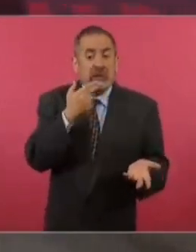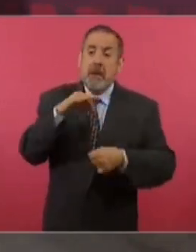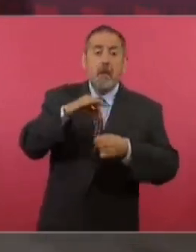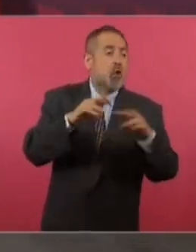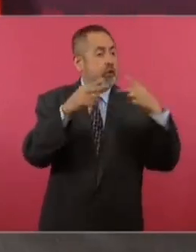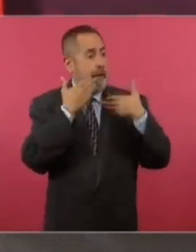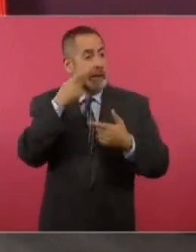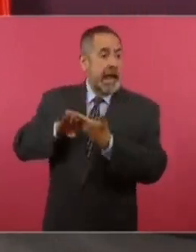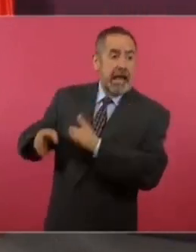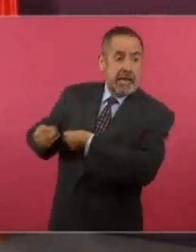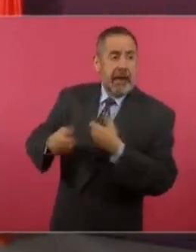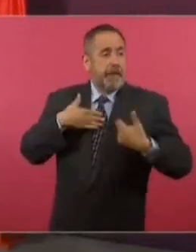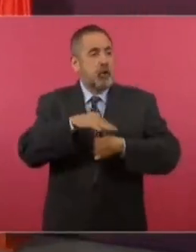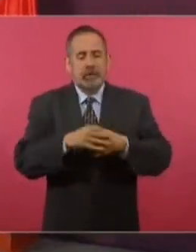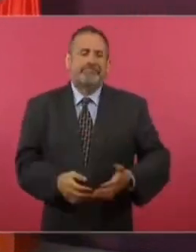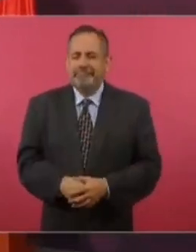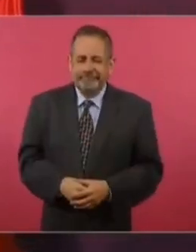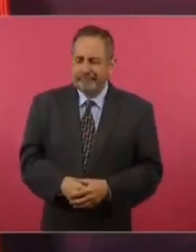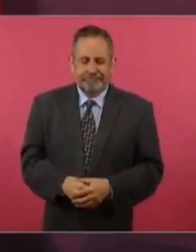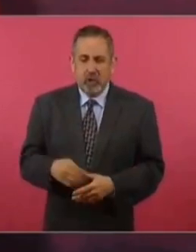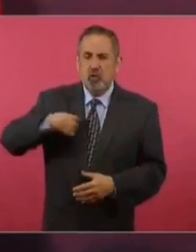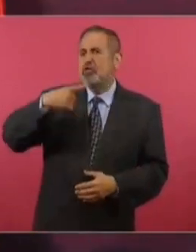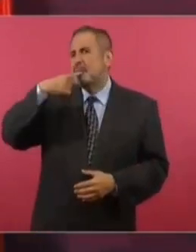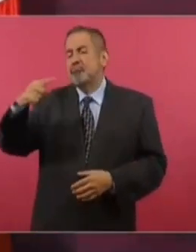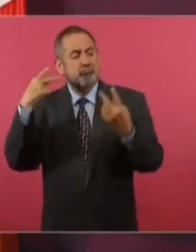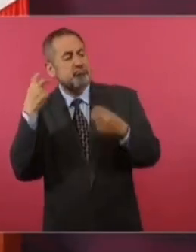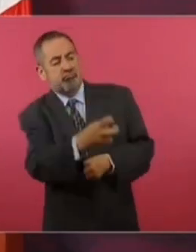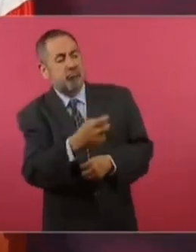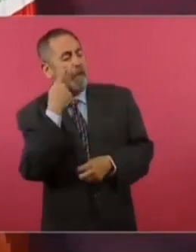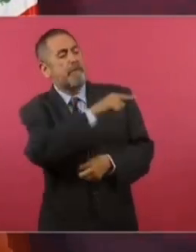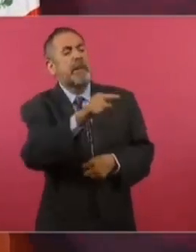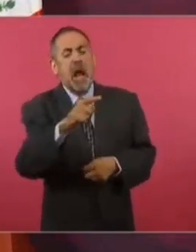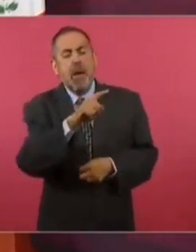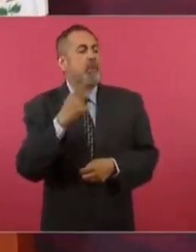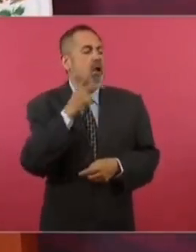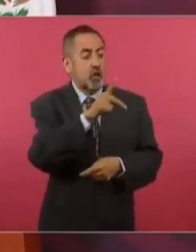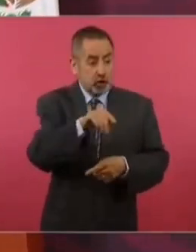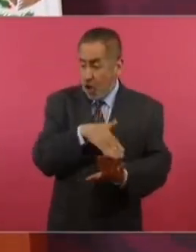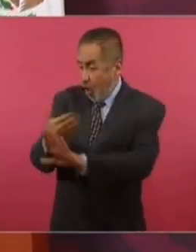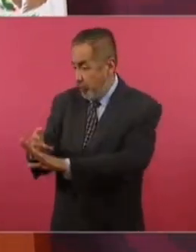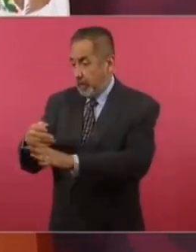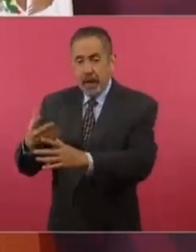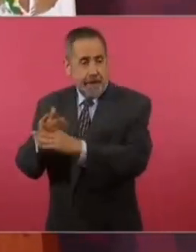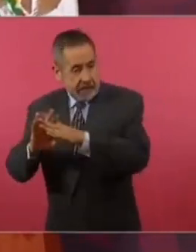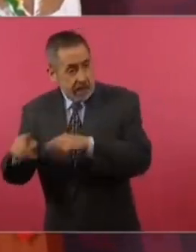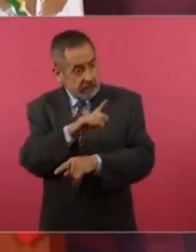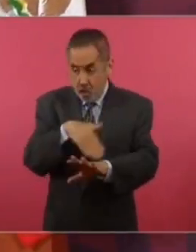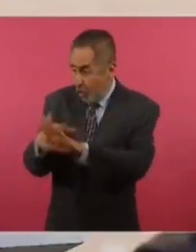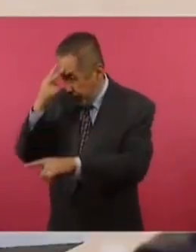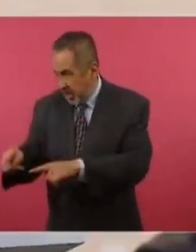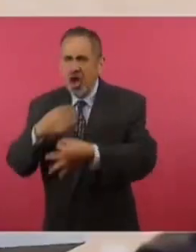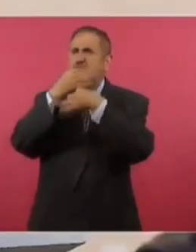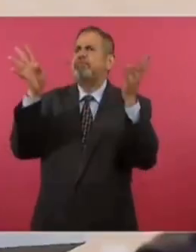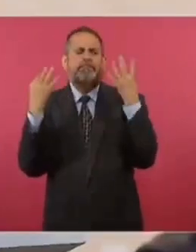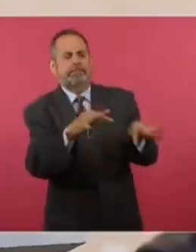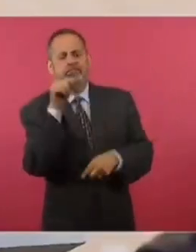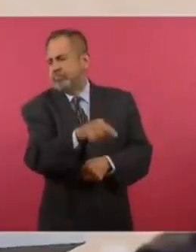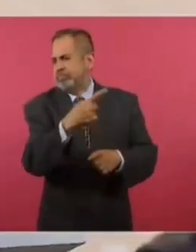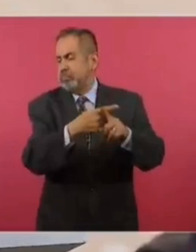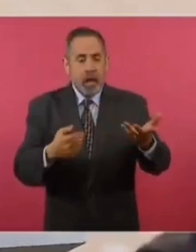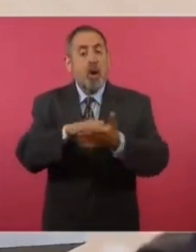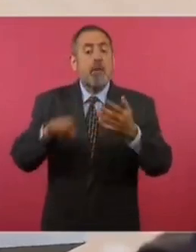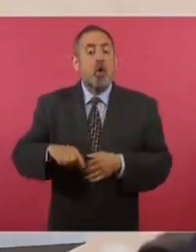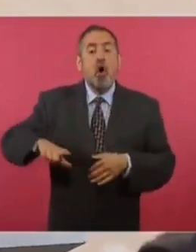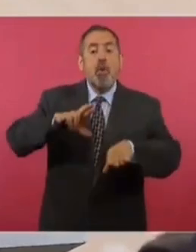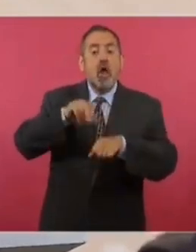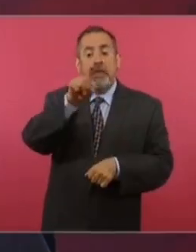votos. Nosotros vamos a seguir denunciando a todos esos políticos antimigrantes, antimexicanos. El gobernador de Texas, que